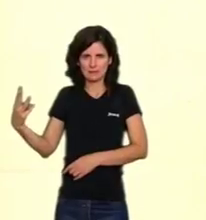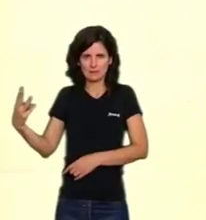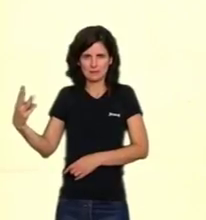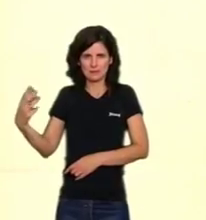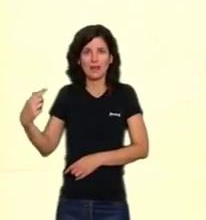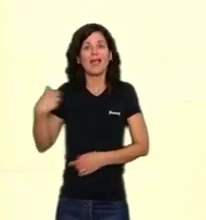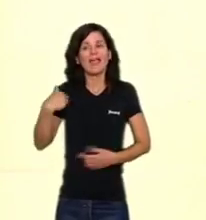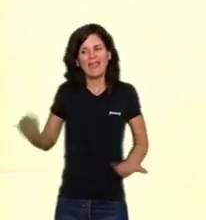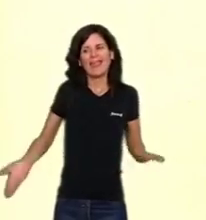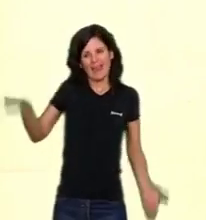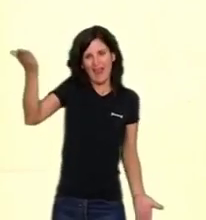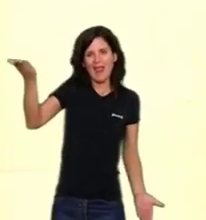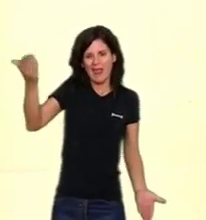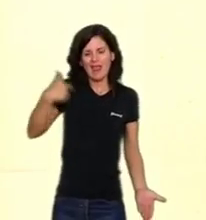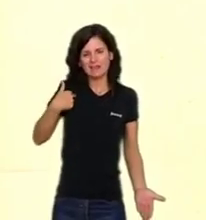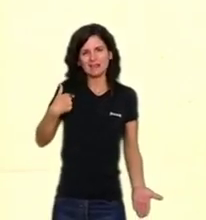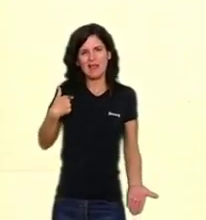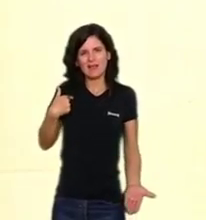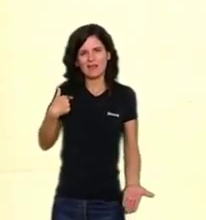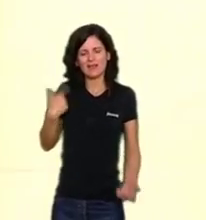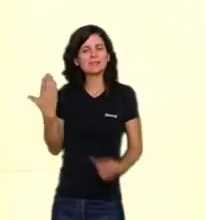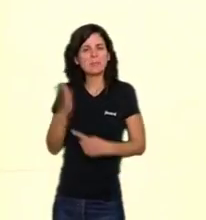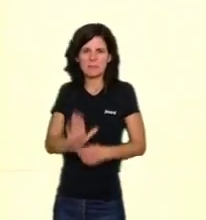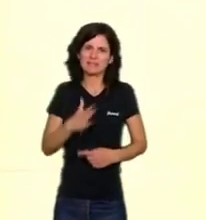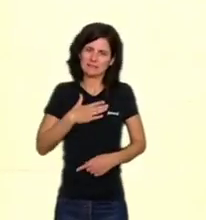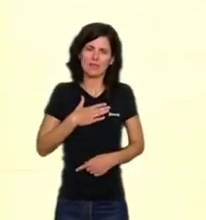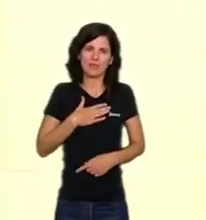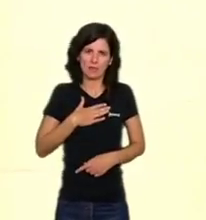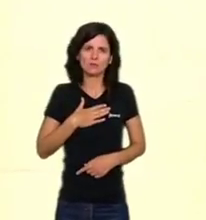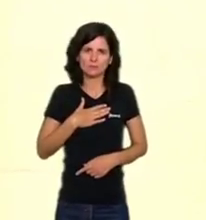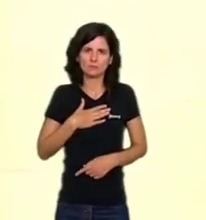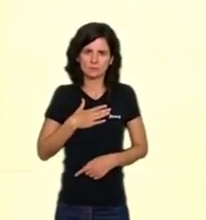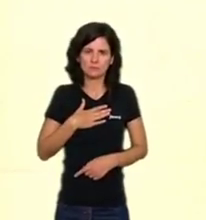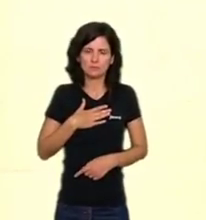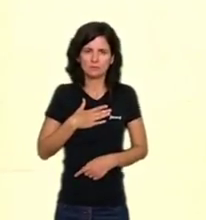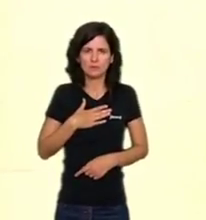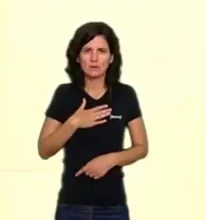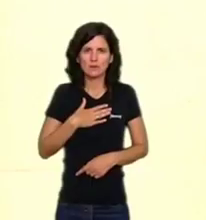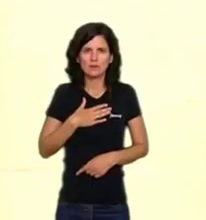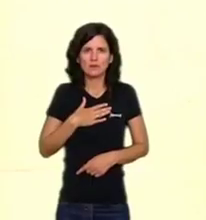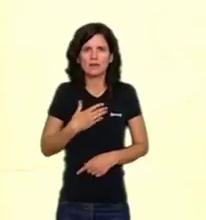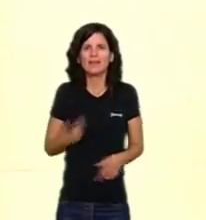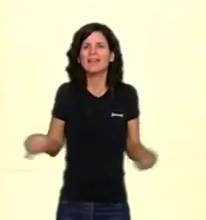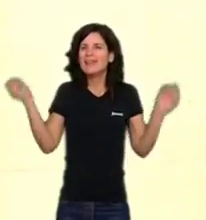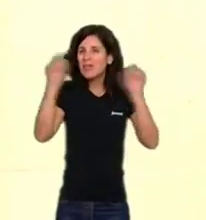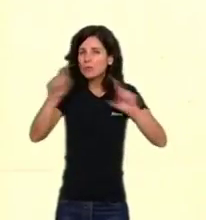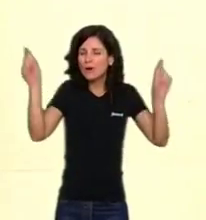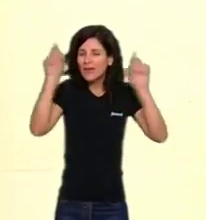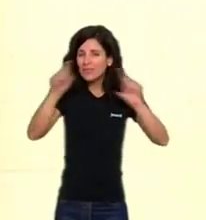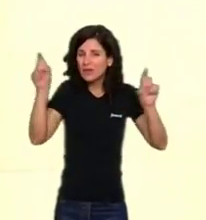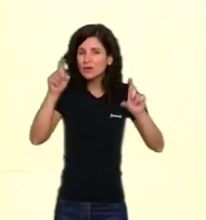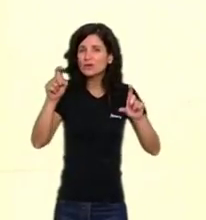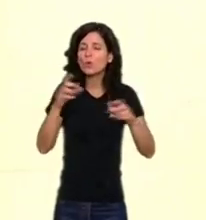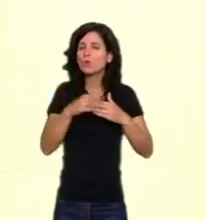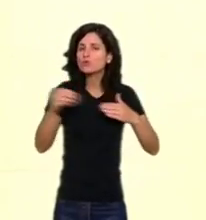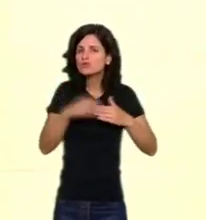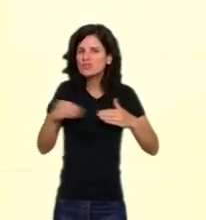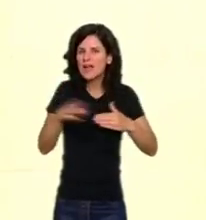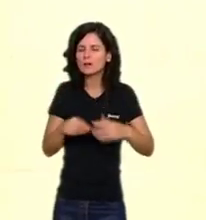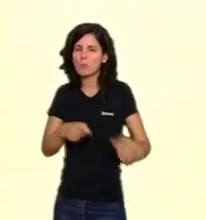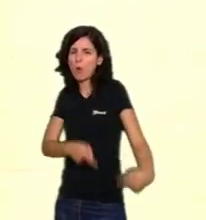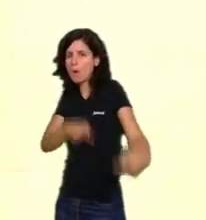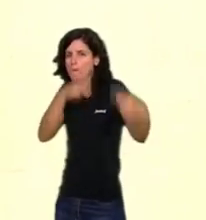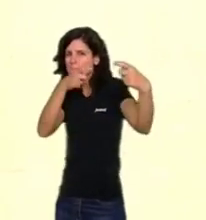de presentación. Y la carta de presentación de aquellos que quieren hacer de la educación un campo de batalla. Nuestro